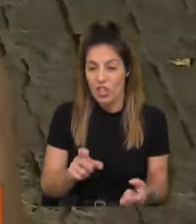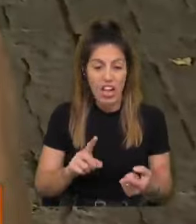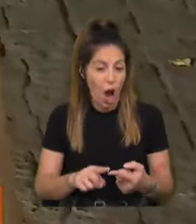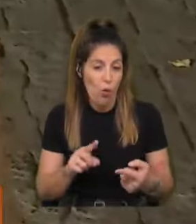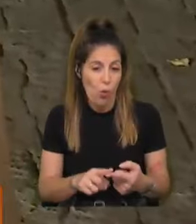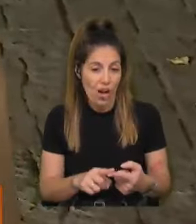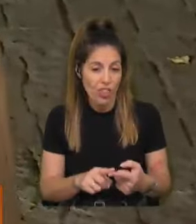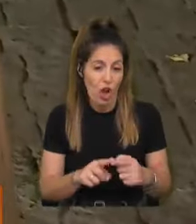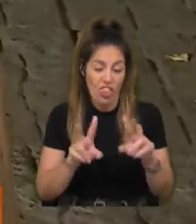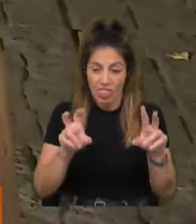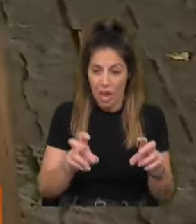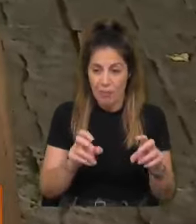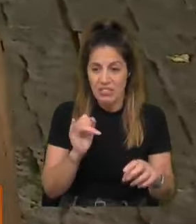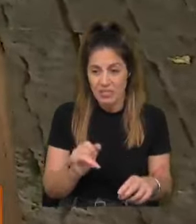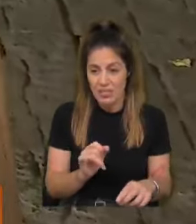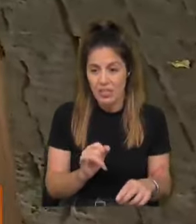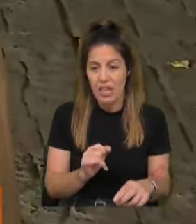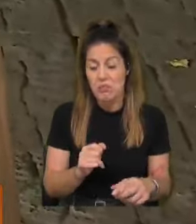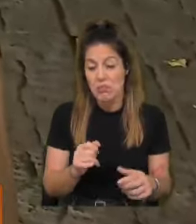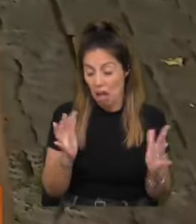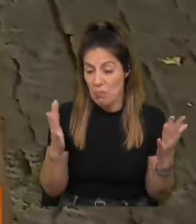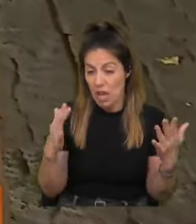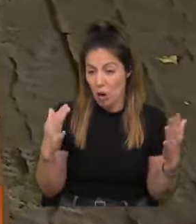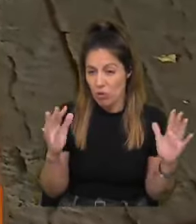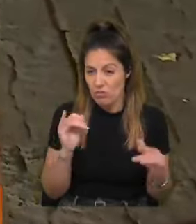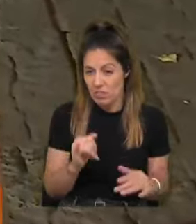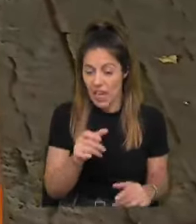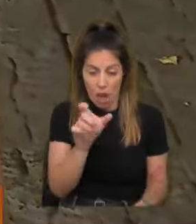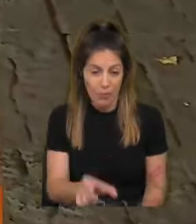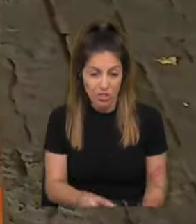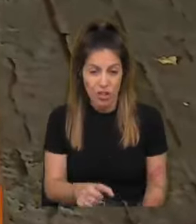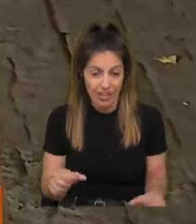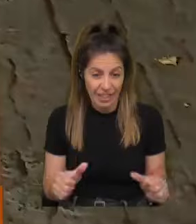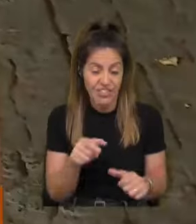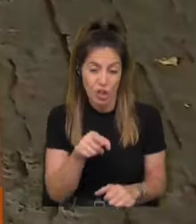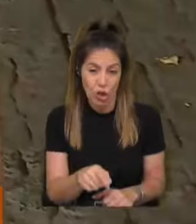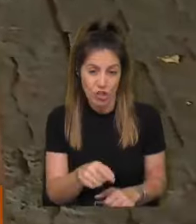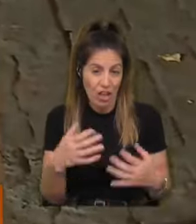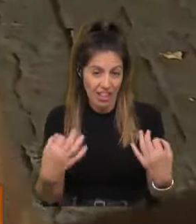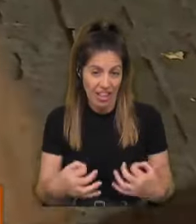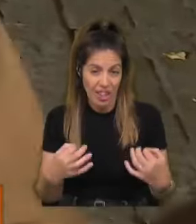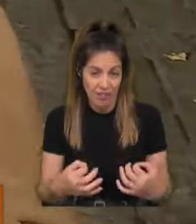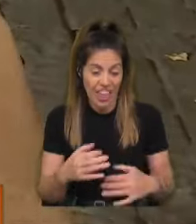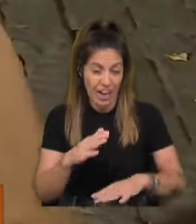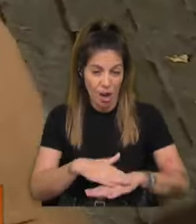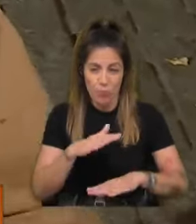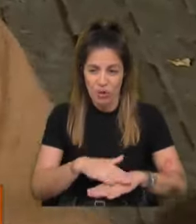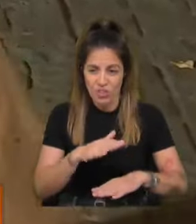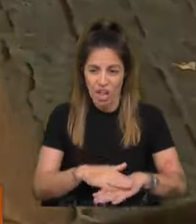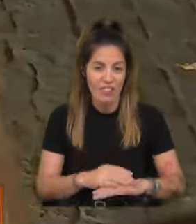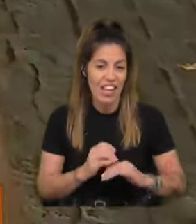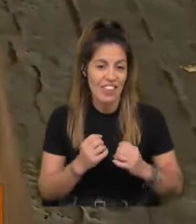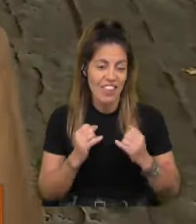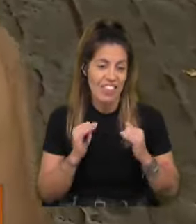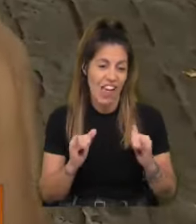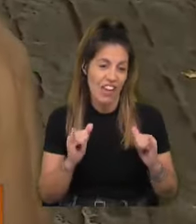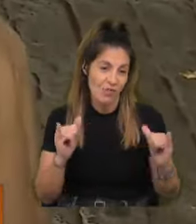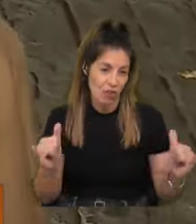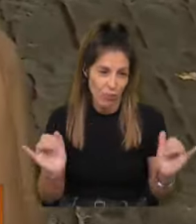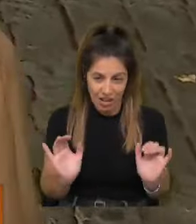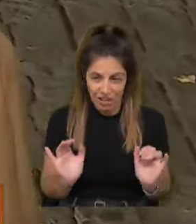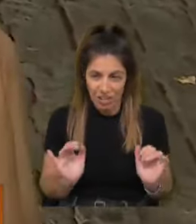respecto a temas Así que aplaudo a la gente que está metida y que realmente se encarga de desasnar las ideas No